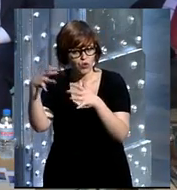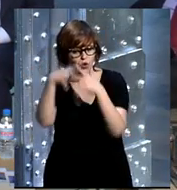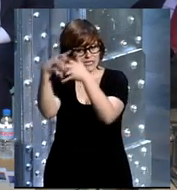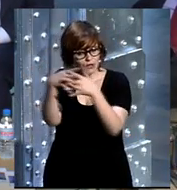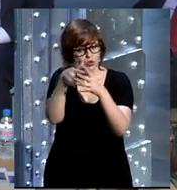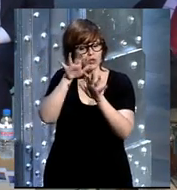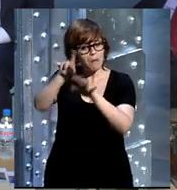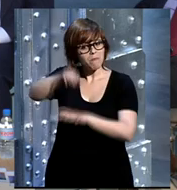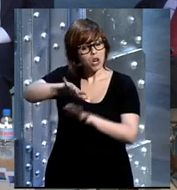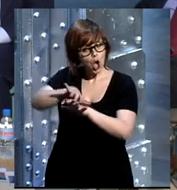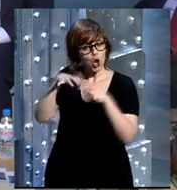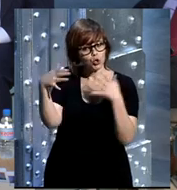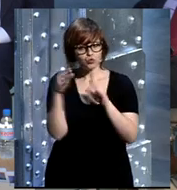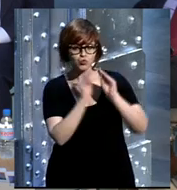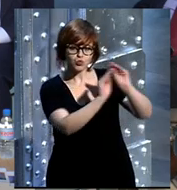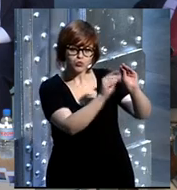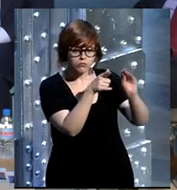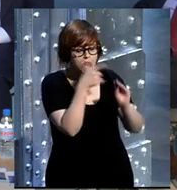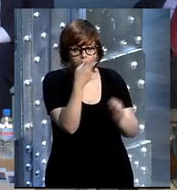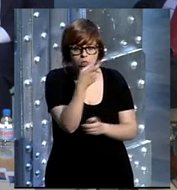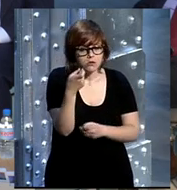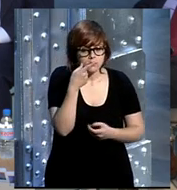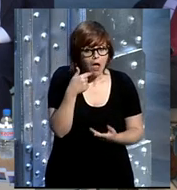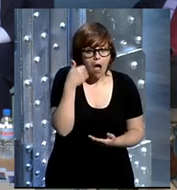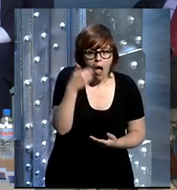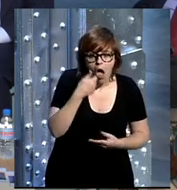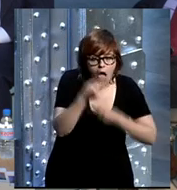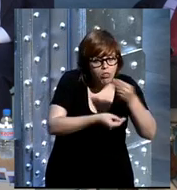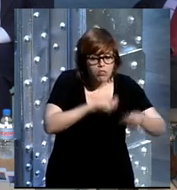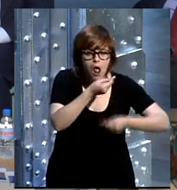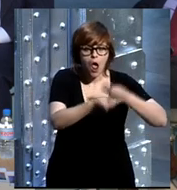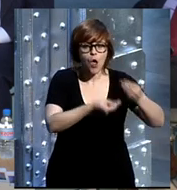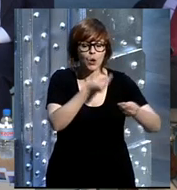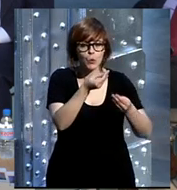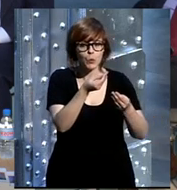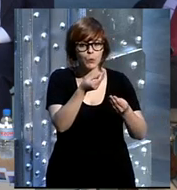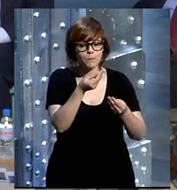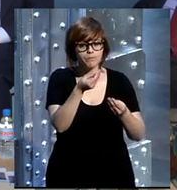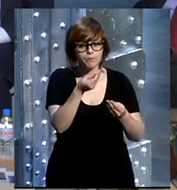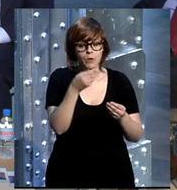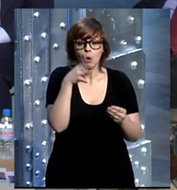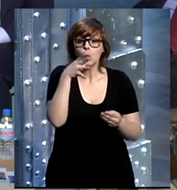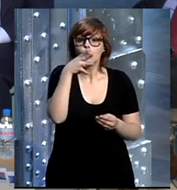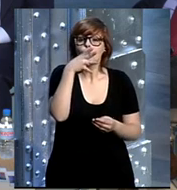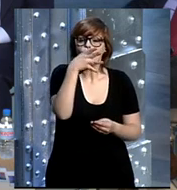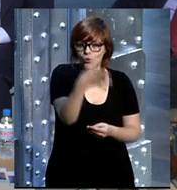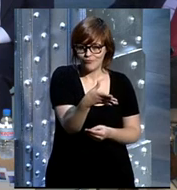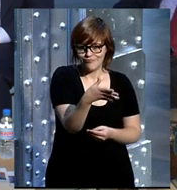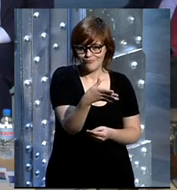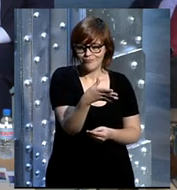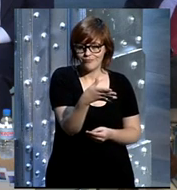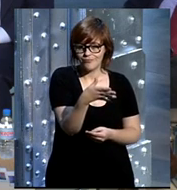Congreso a tomar cartas en el asunto, a que los usuarios, los